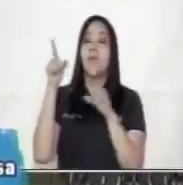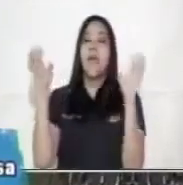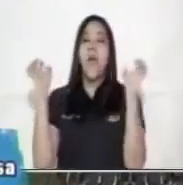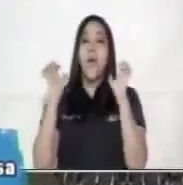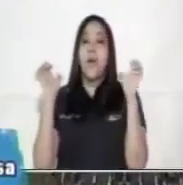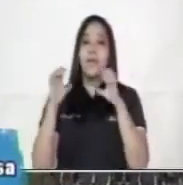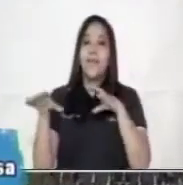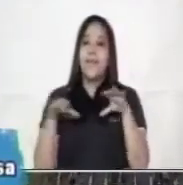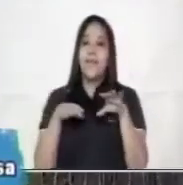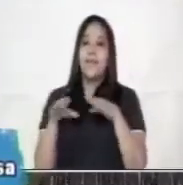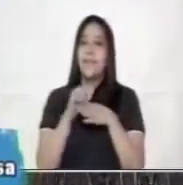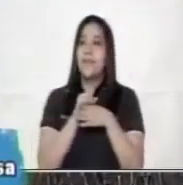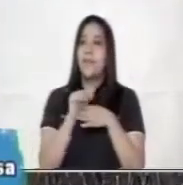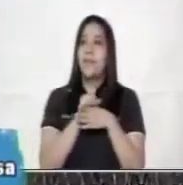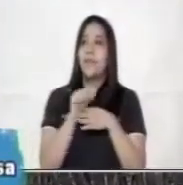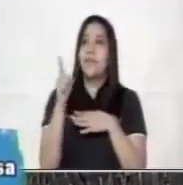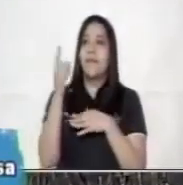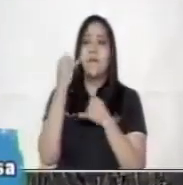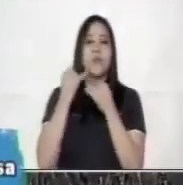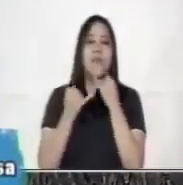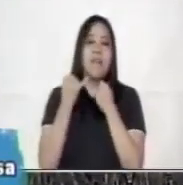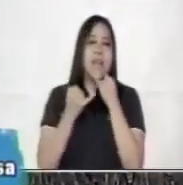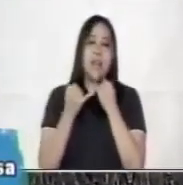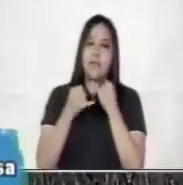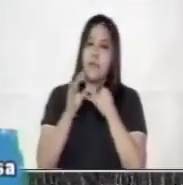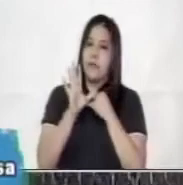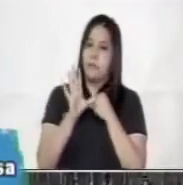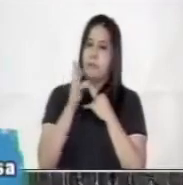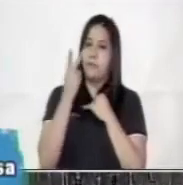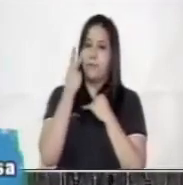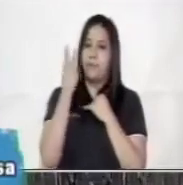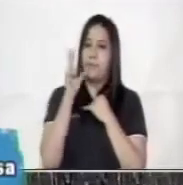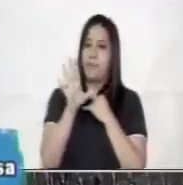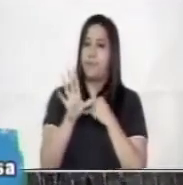ejercicio que vamos a ver al final.